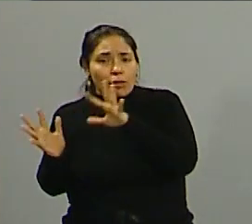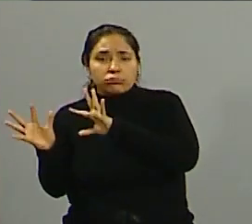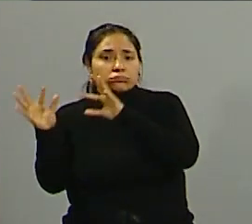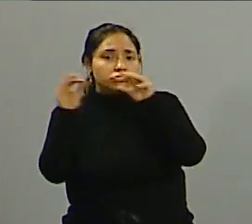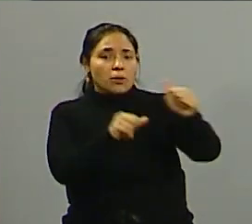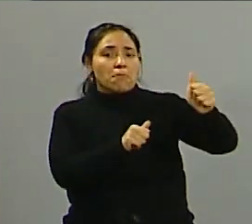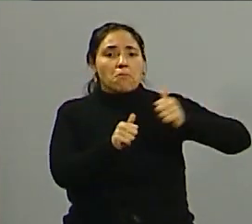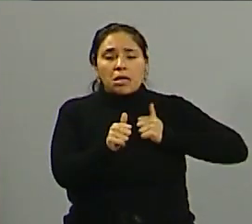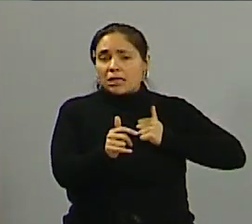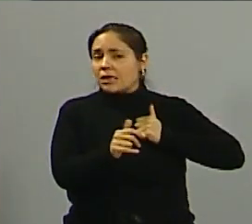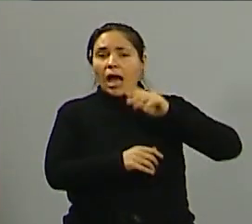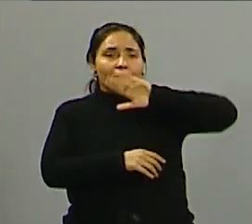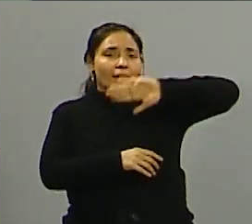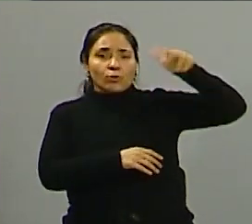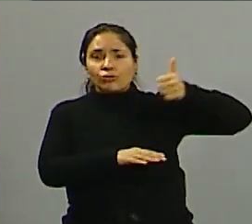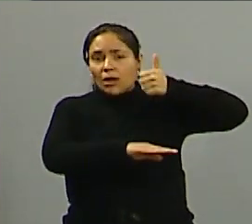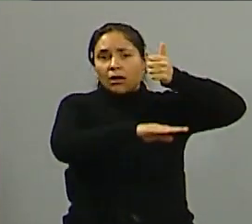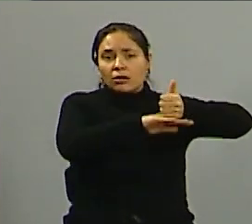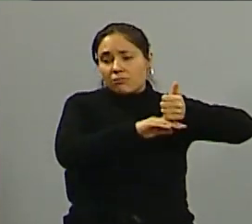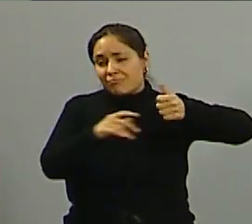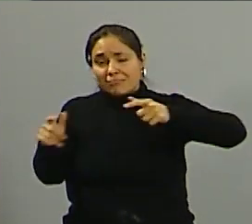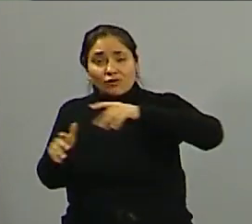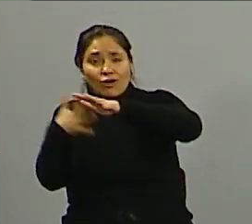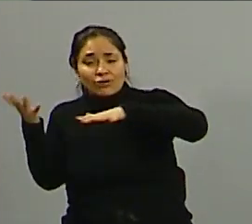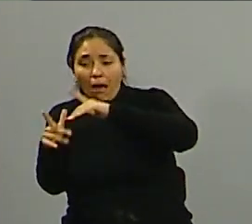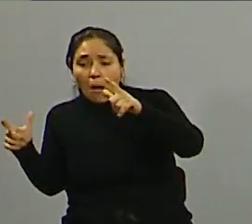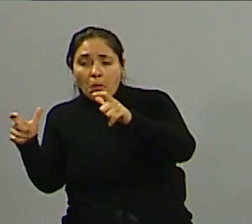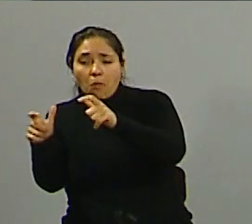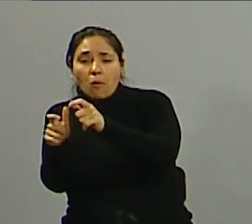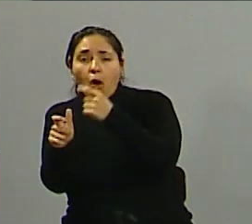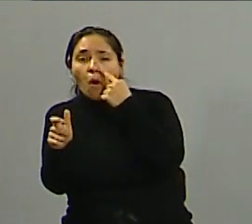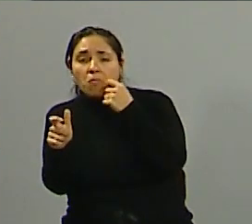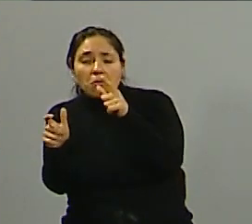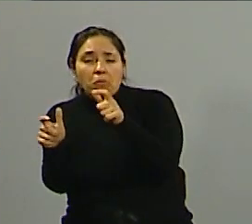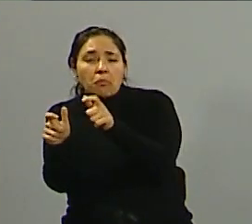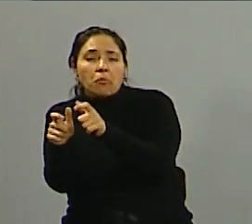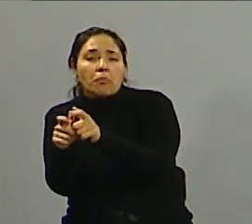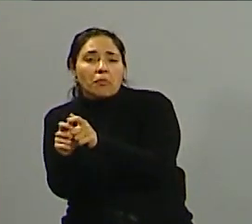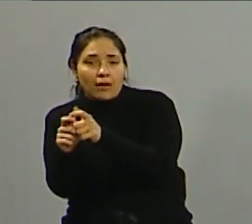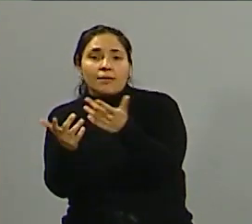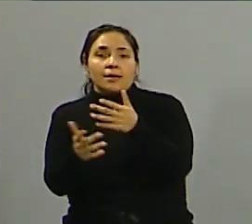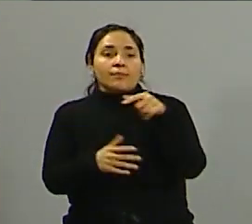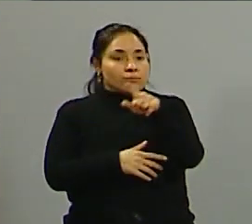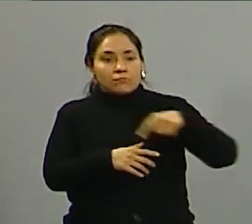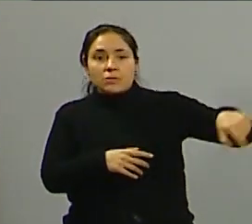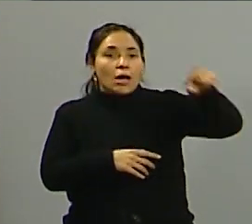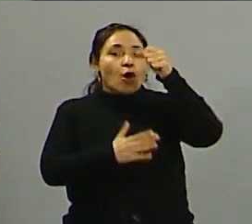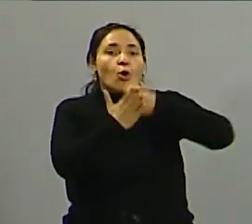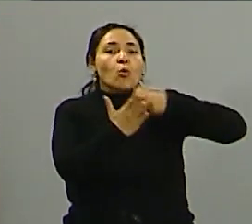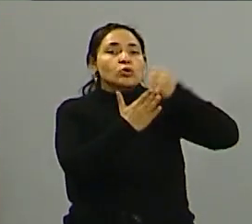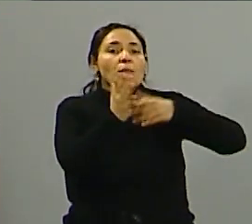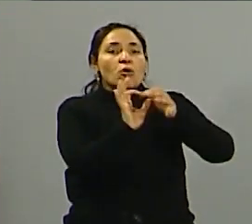de los Andes, y estos libertos, que eran los que peleaban por su libertad, ¿no?